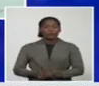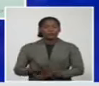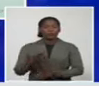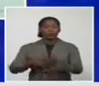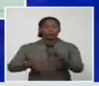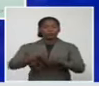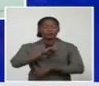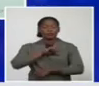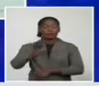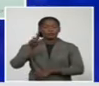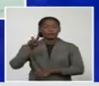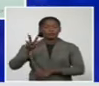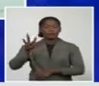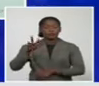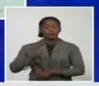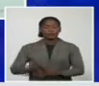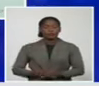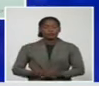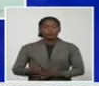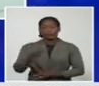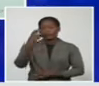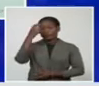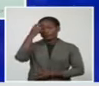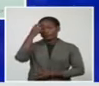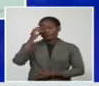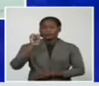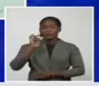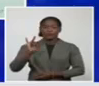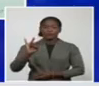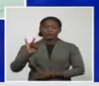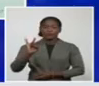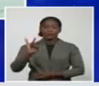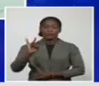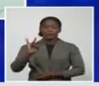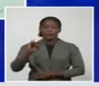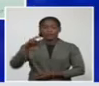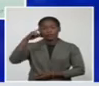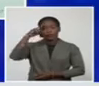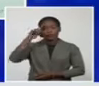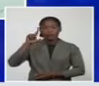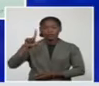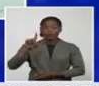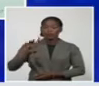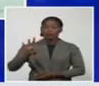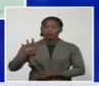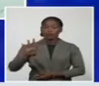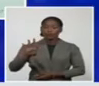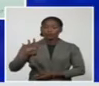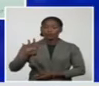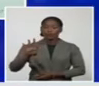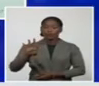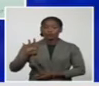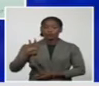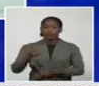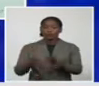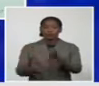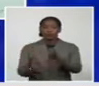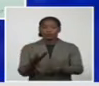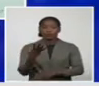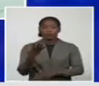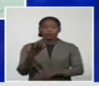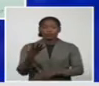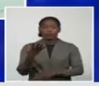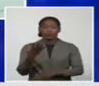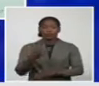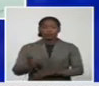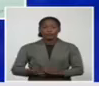13, Segundo Frente 7, San Luis con 4 y Songo-la-Maya y Guamá, un caso